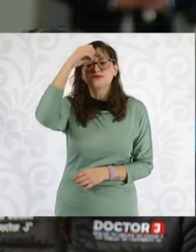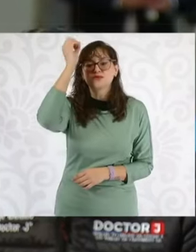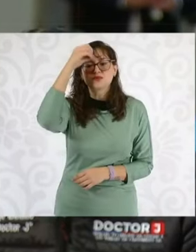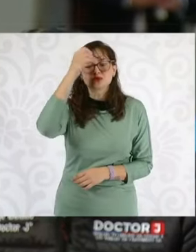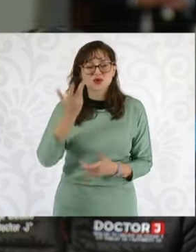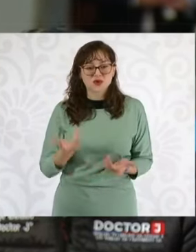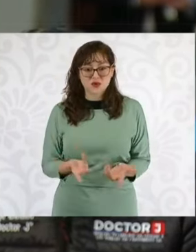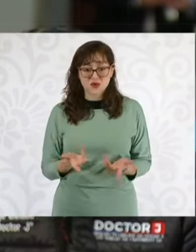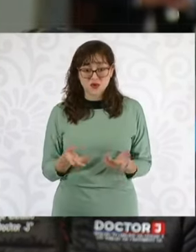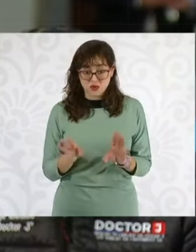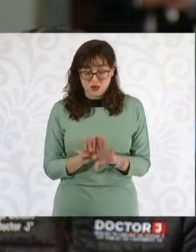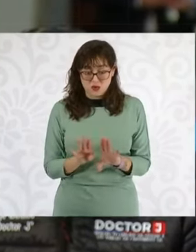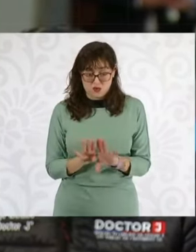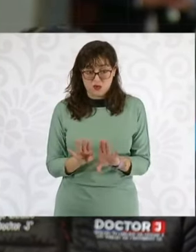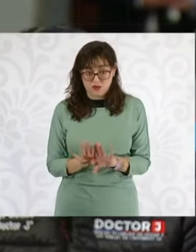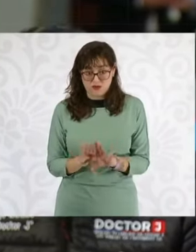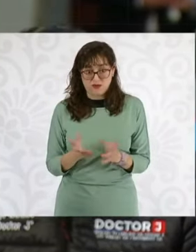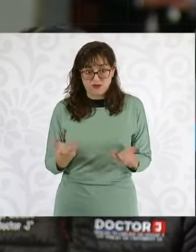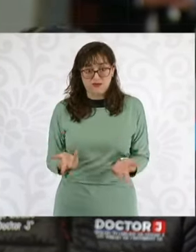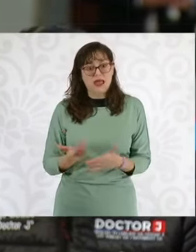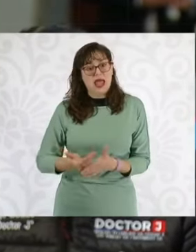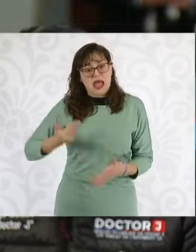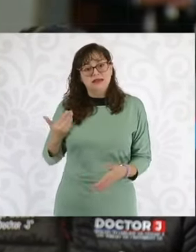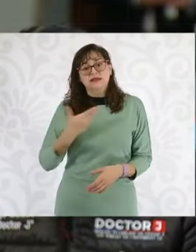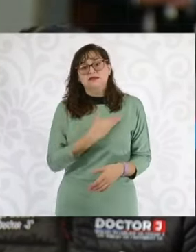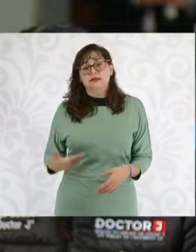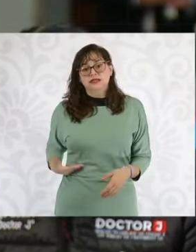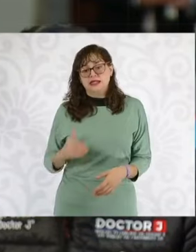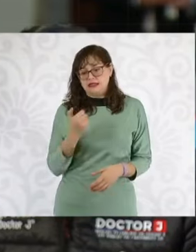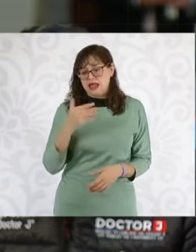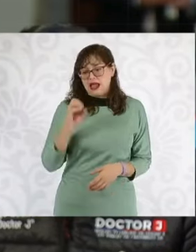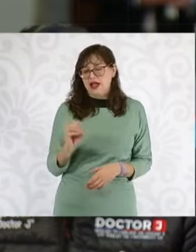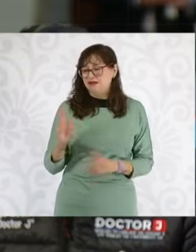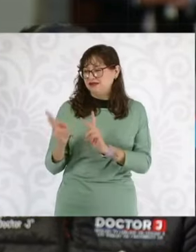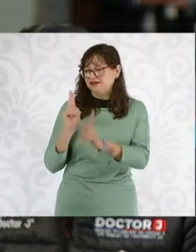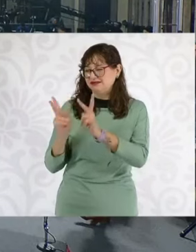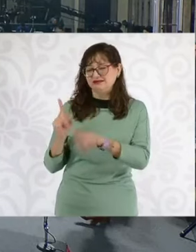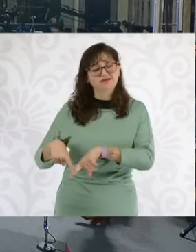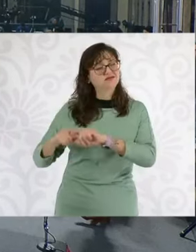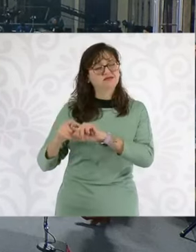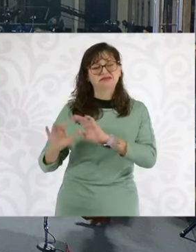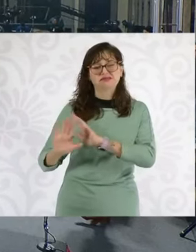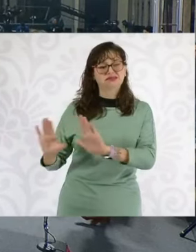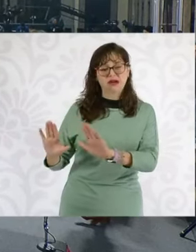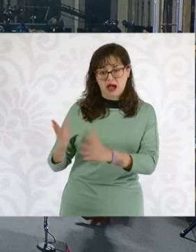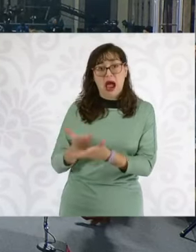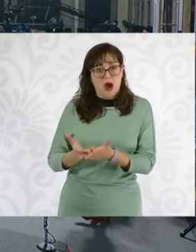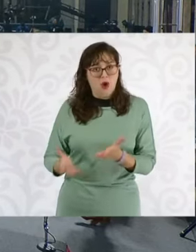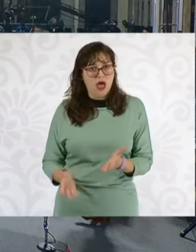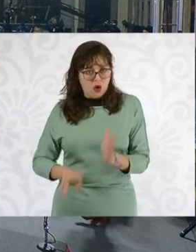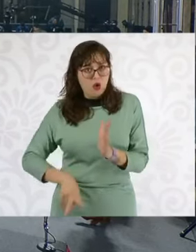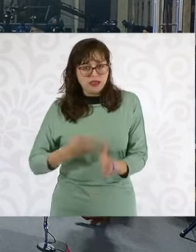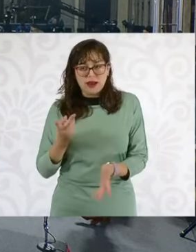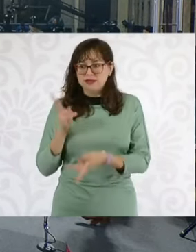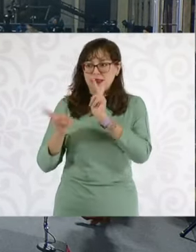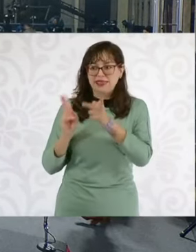Sabemos que ya la pausa que se había puesto con esta embajada de Estados Unidos en México pues ha terminado, pero